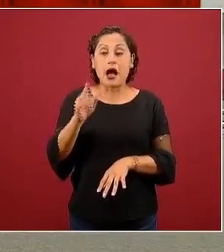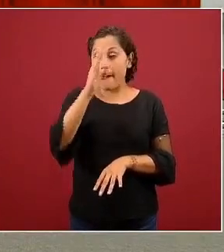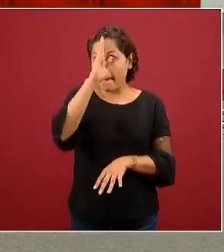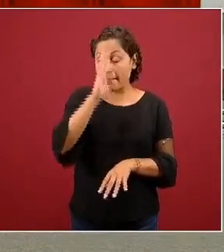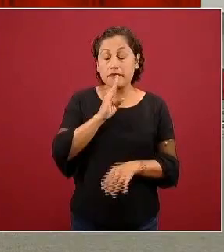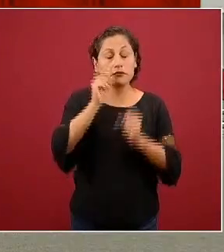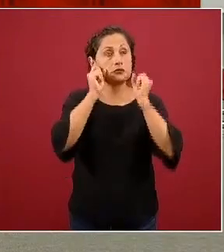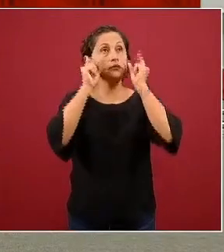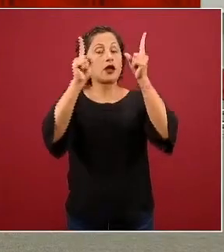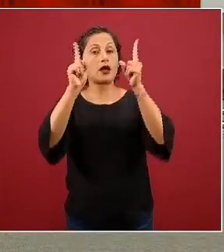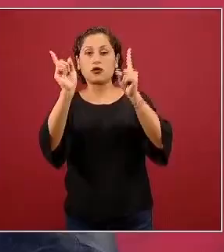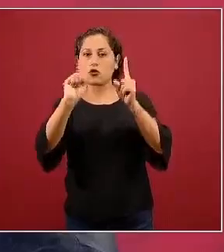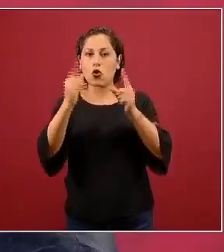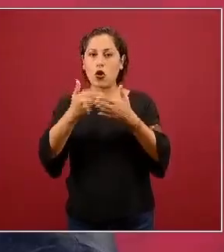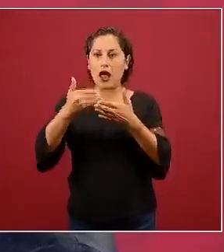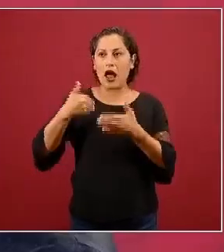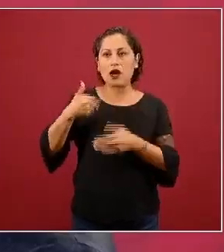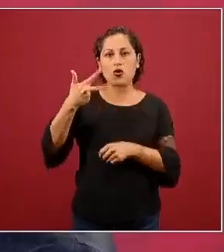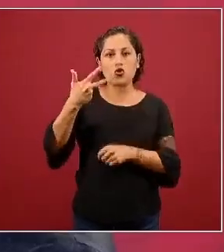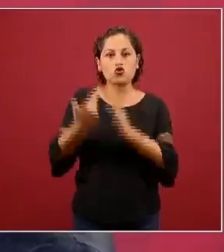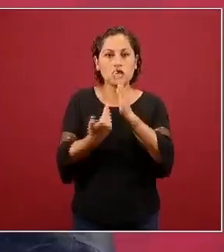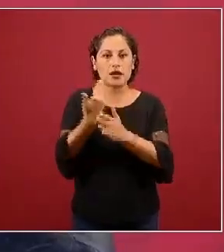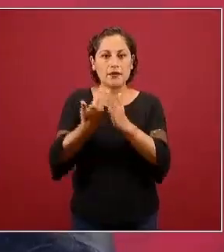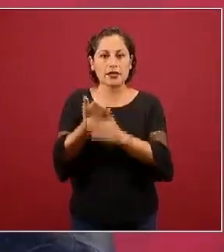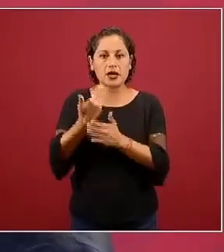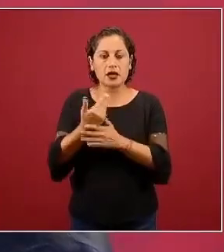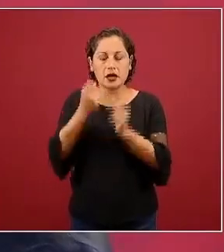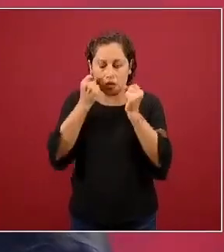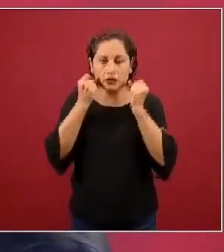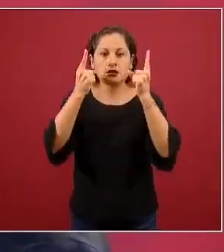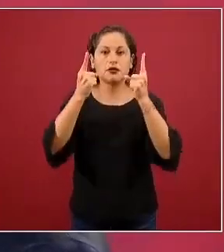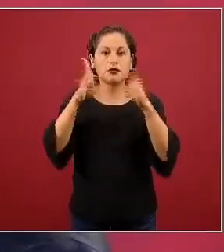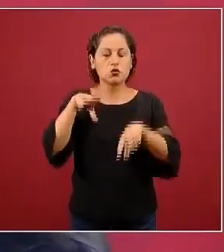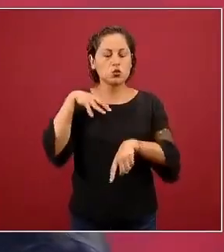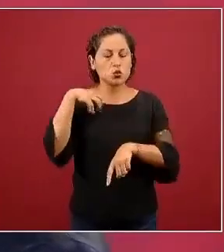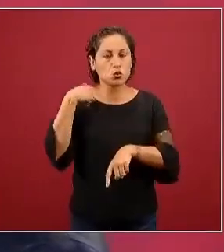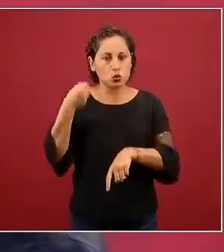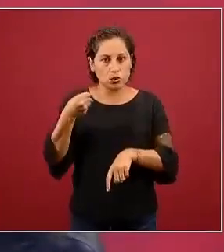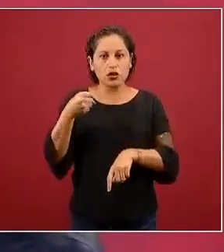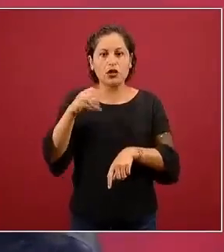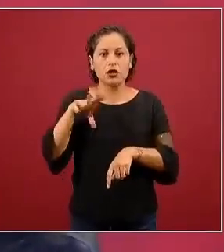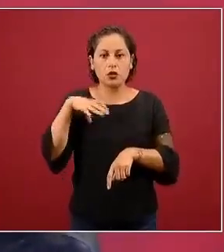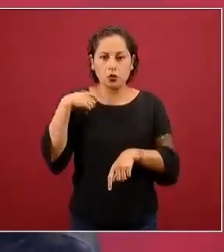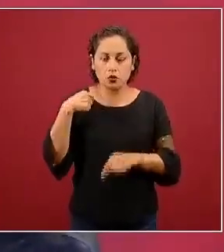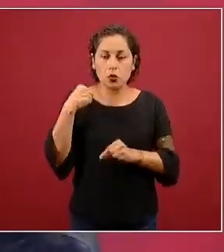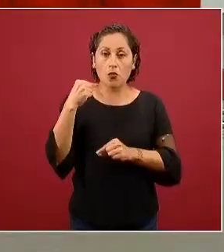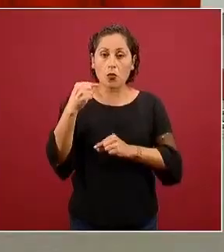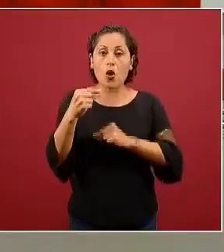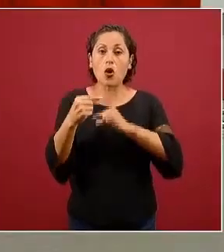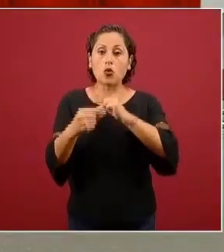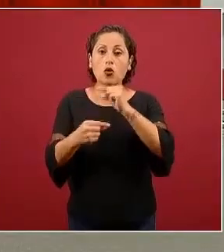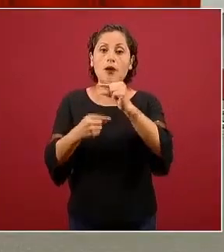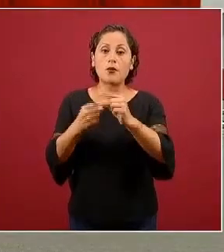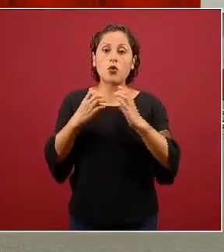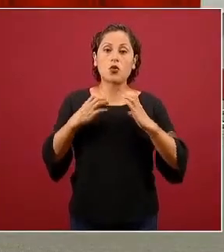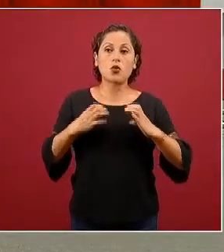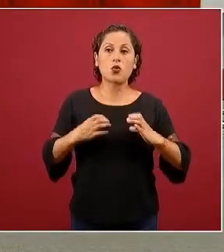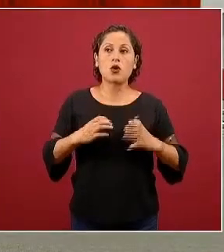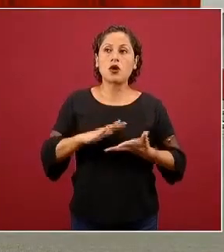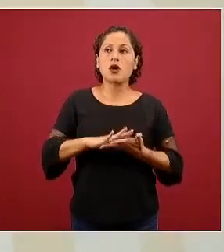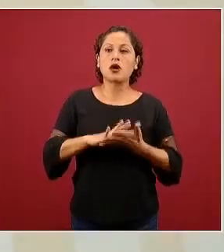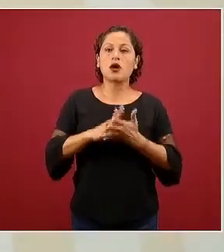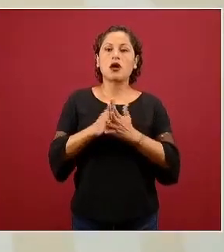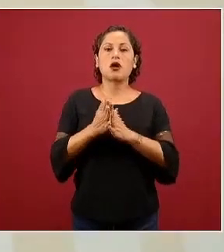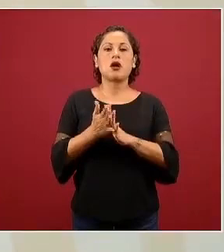mediodía, entonces lo paro a las 8, ¿no? Y poco a poco la consistencia de esta medida pues va a ir otra